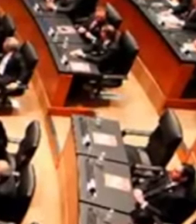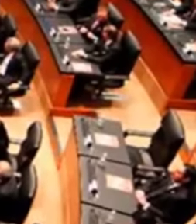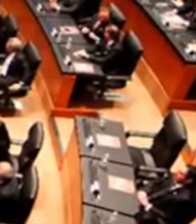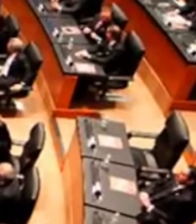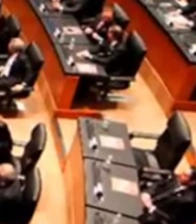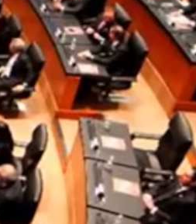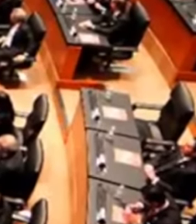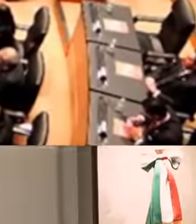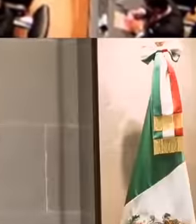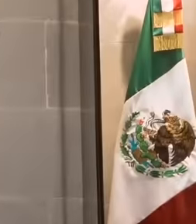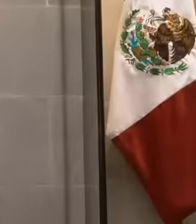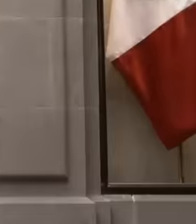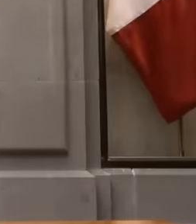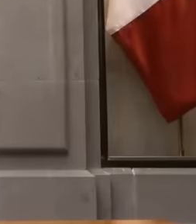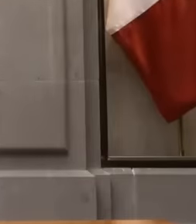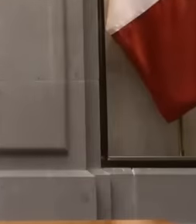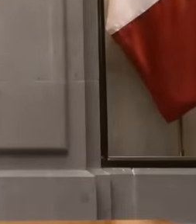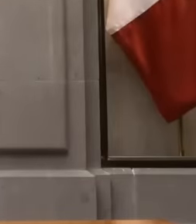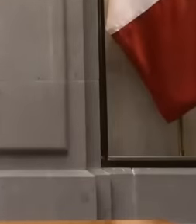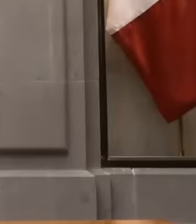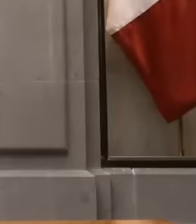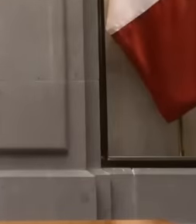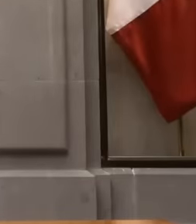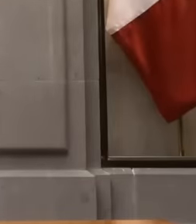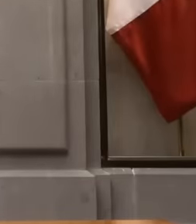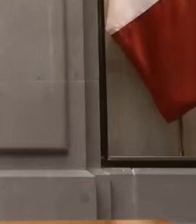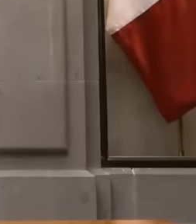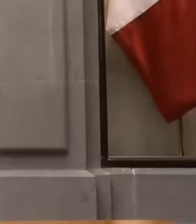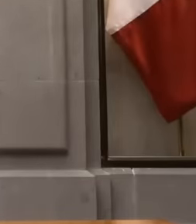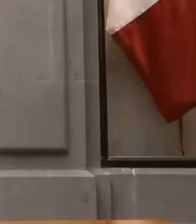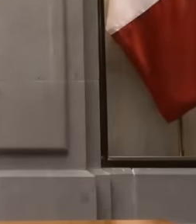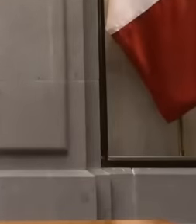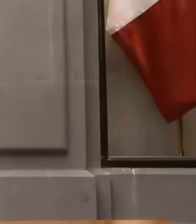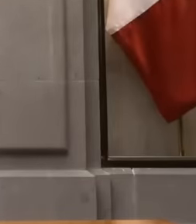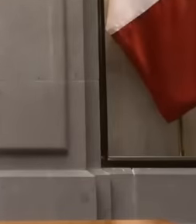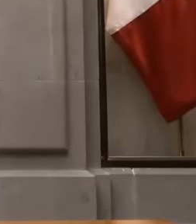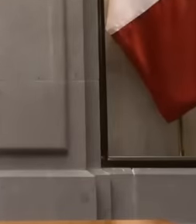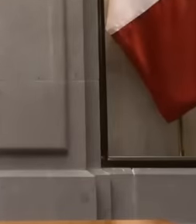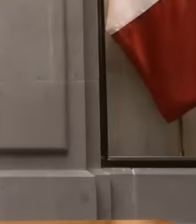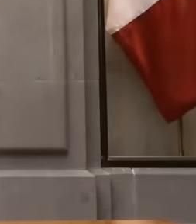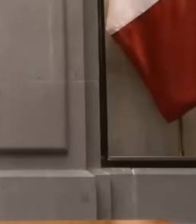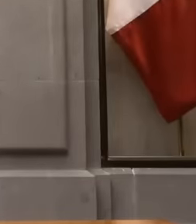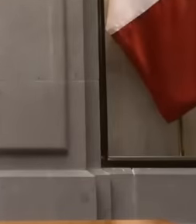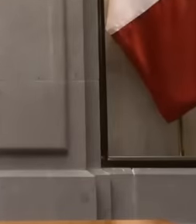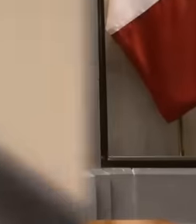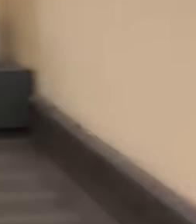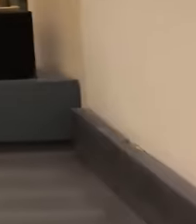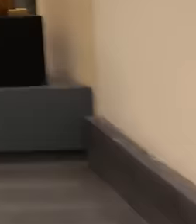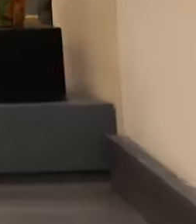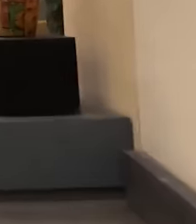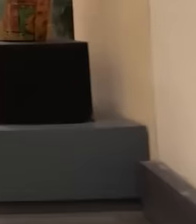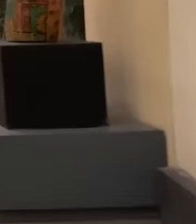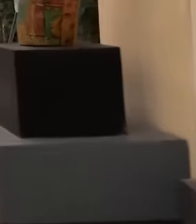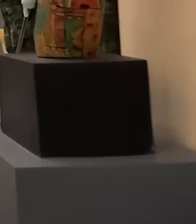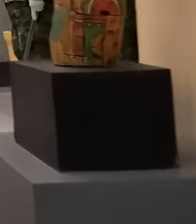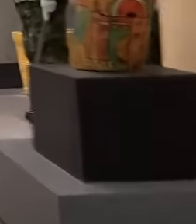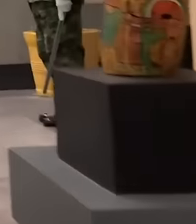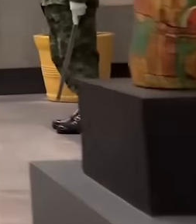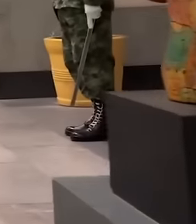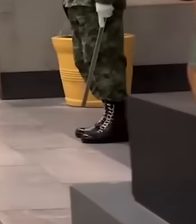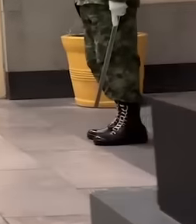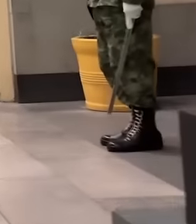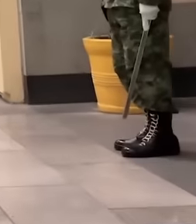cabo. 20 iniciativas estarán trabajando en este mes de septiembre para que el día 30 de